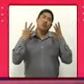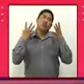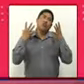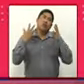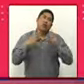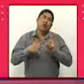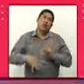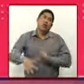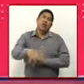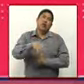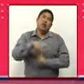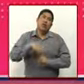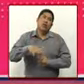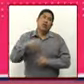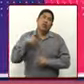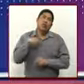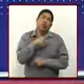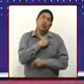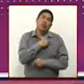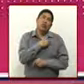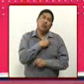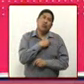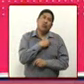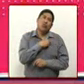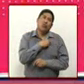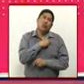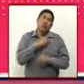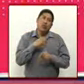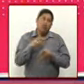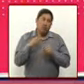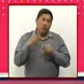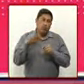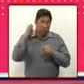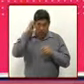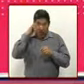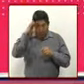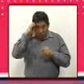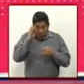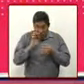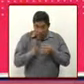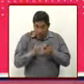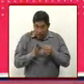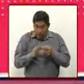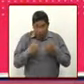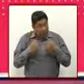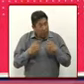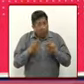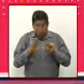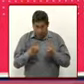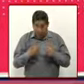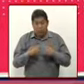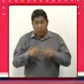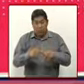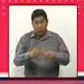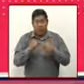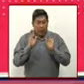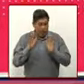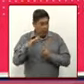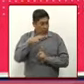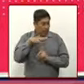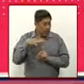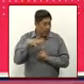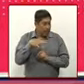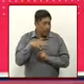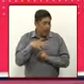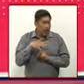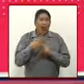del escenario, nosotros estamos manteniendo como Estado la subvención y lo vamos a mantener. Hay que tomar en cuenta, Miriam, solo para poner en el